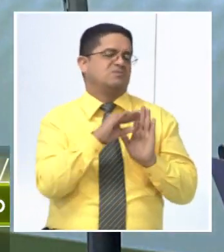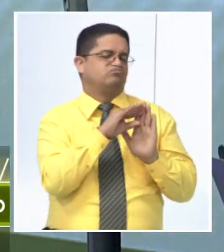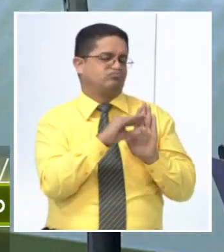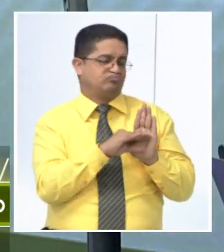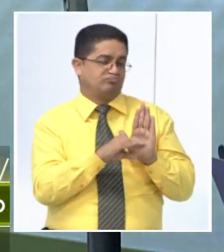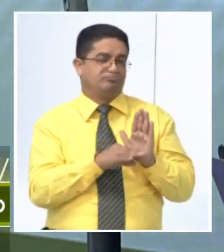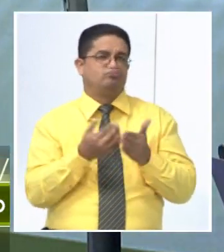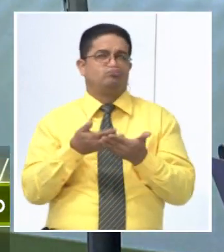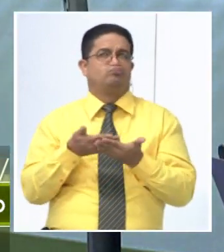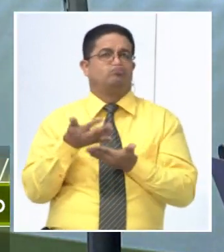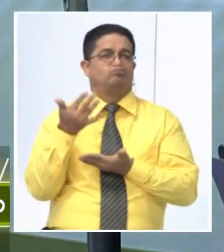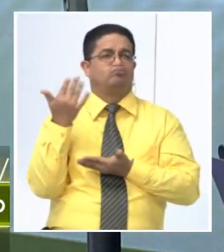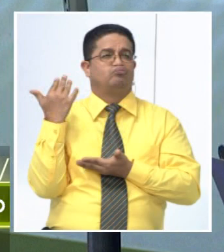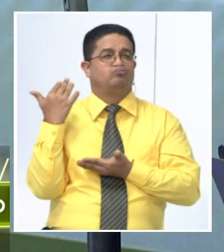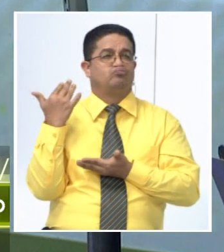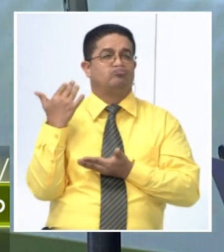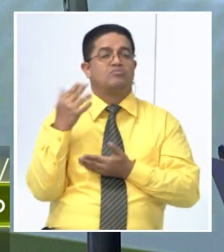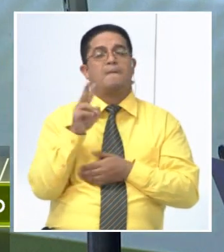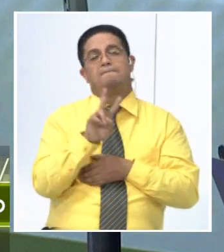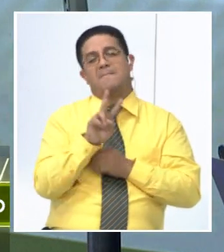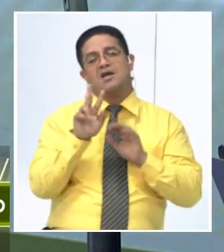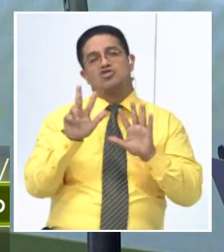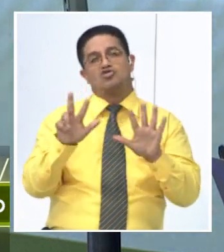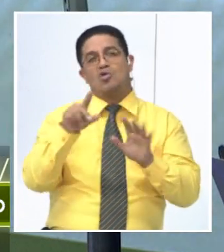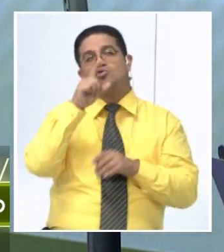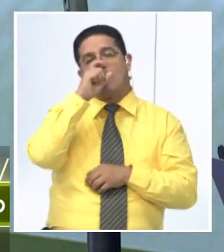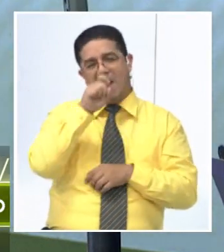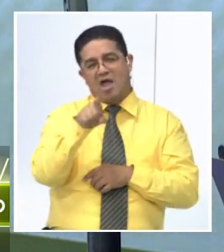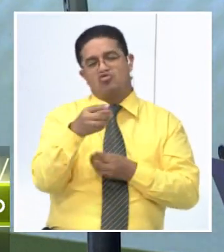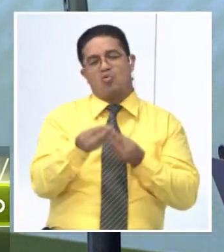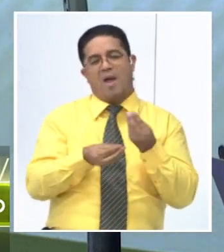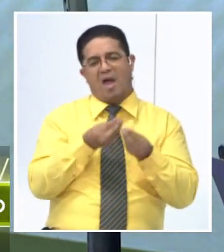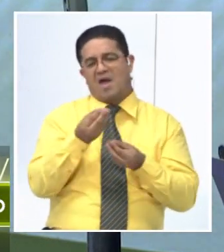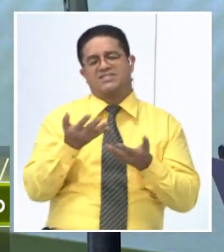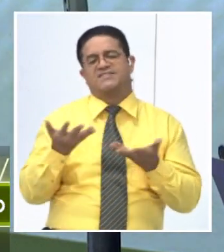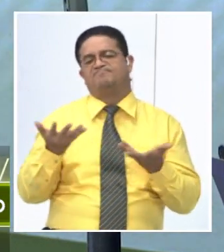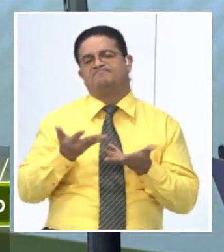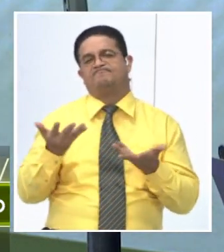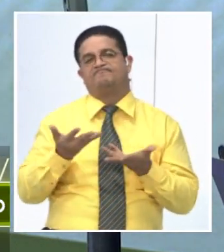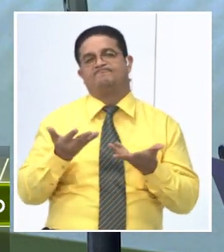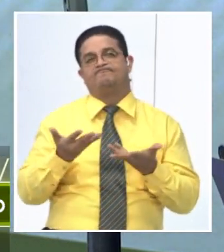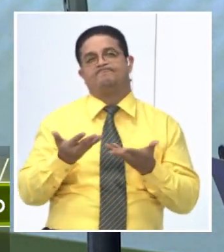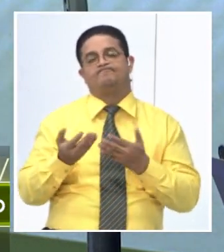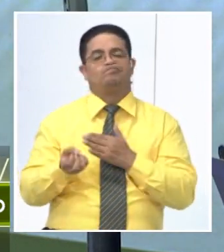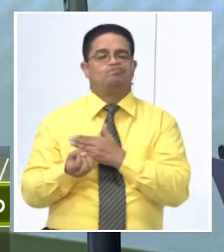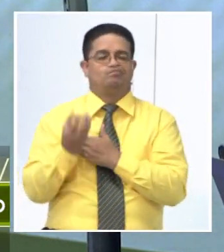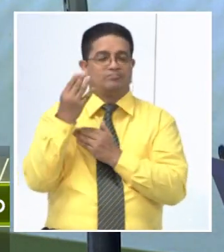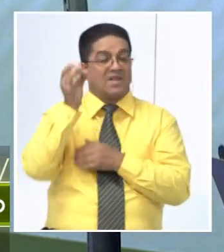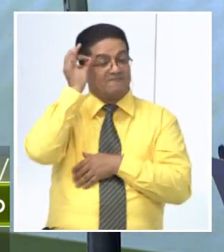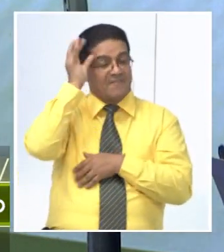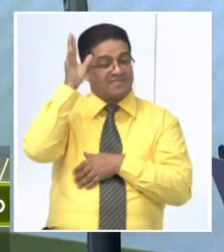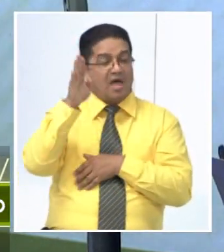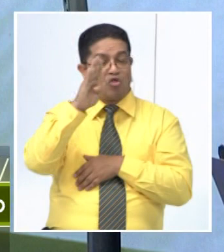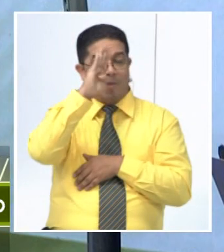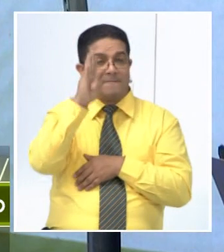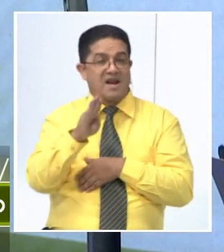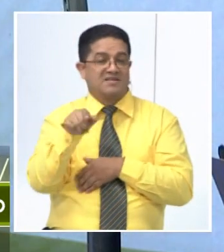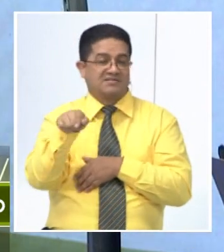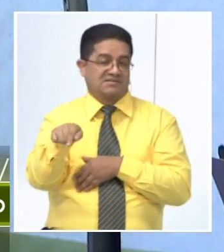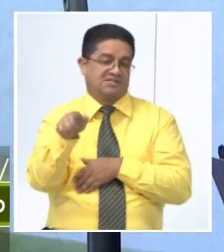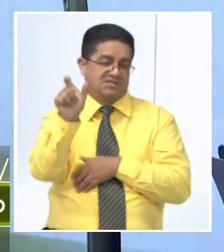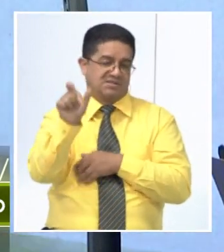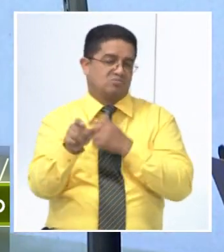hace aproximadamente 28 años se está haciendo, que fue creado, inventado en Brasil por la profesora